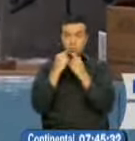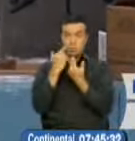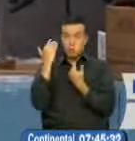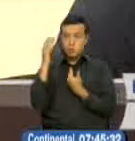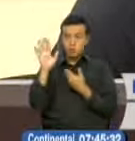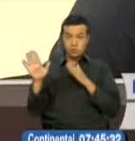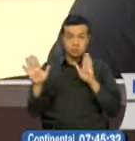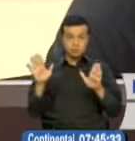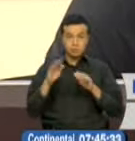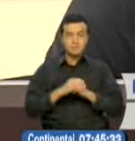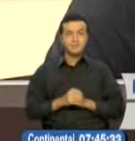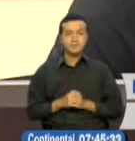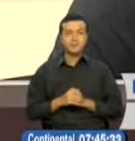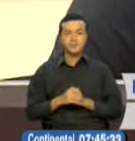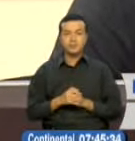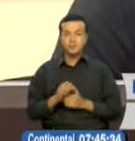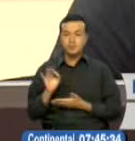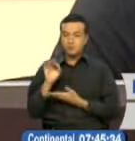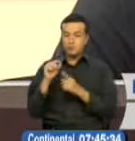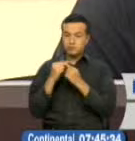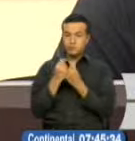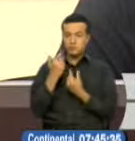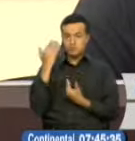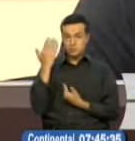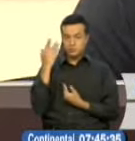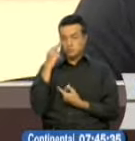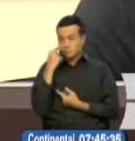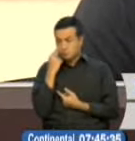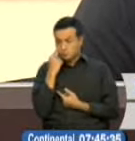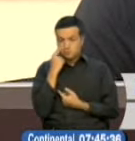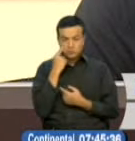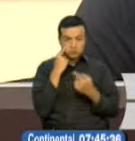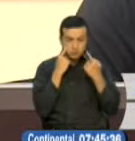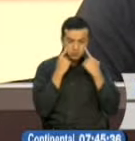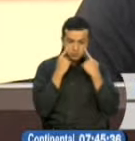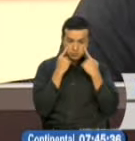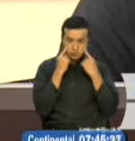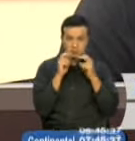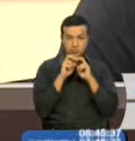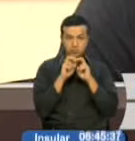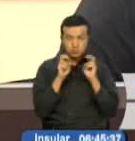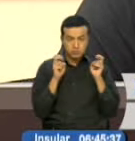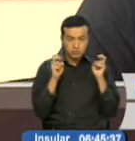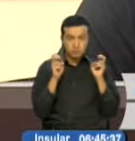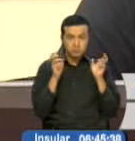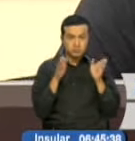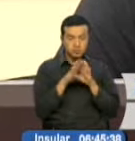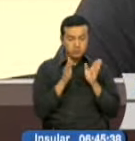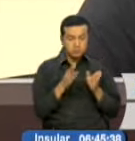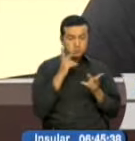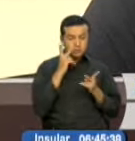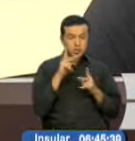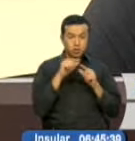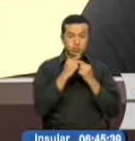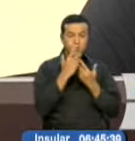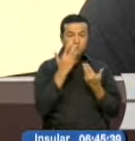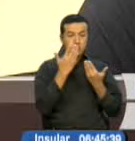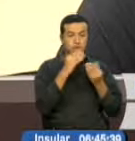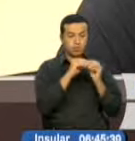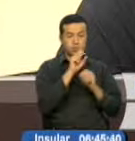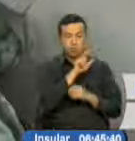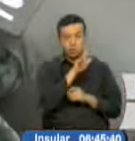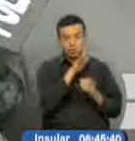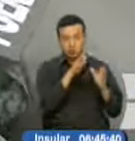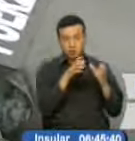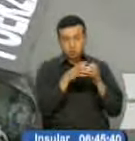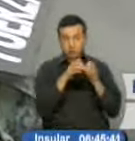políticos. Los delegados de las organizaciones políticas presentes en cada una de las mesas. tanto del Movimiento de Nuestro País como la Alianza Creo